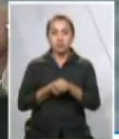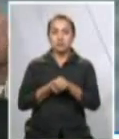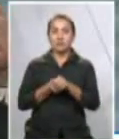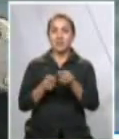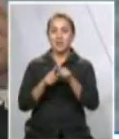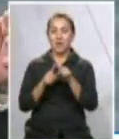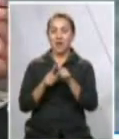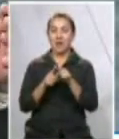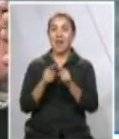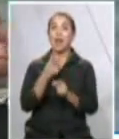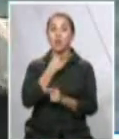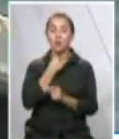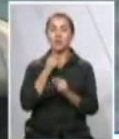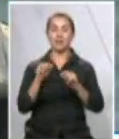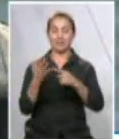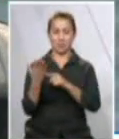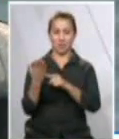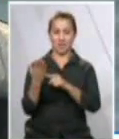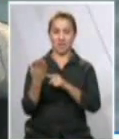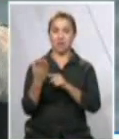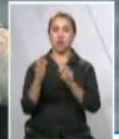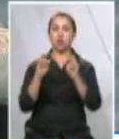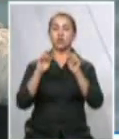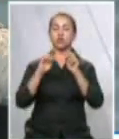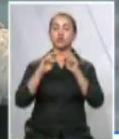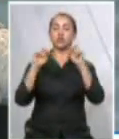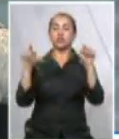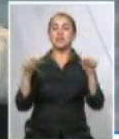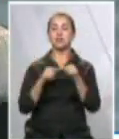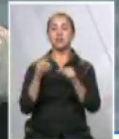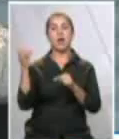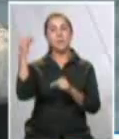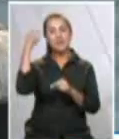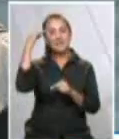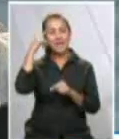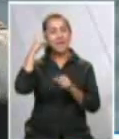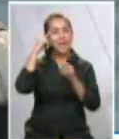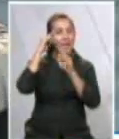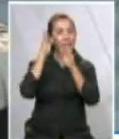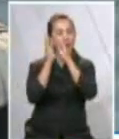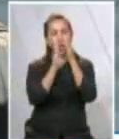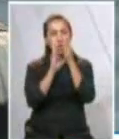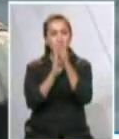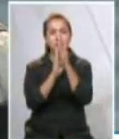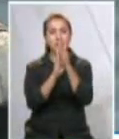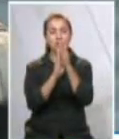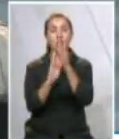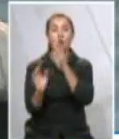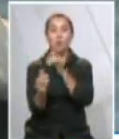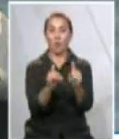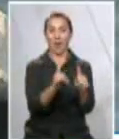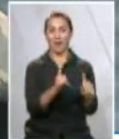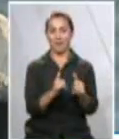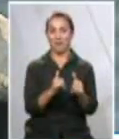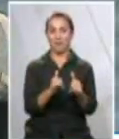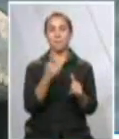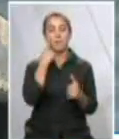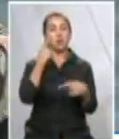diseñar contextos de aprendizaje en realidad disfrazados de juegos, ¿no? Y eso a los niños les encanta. Entonces tú puedes de esa